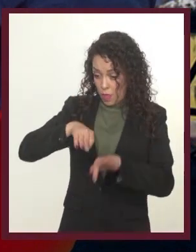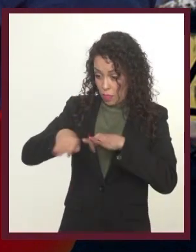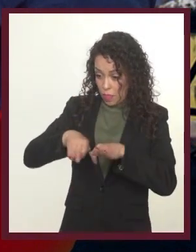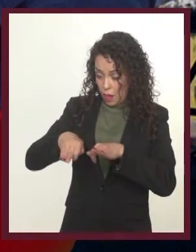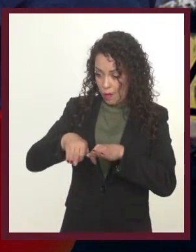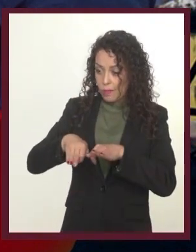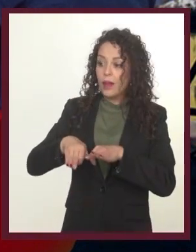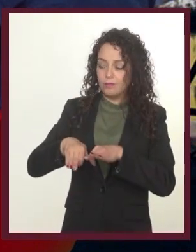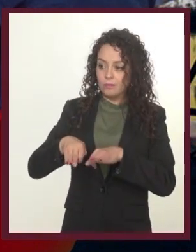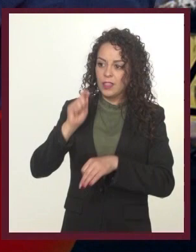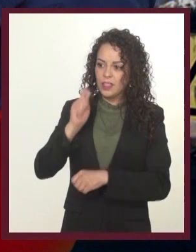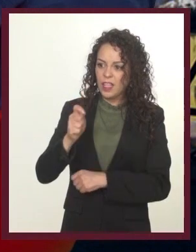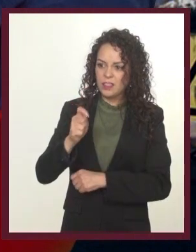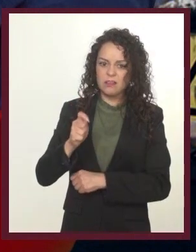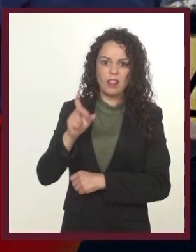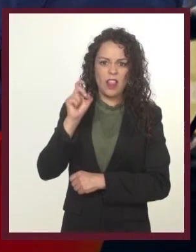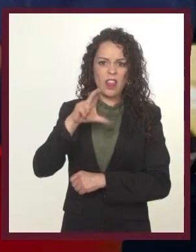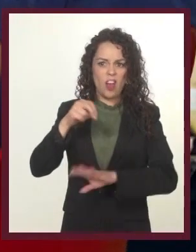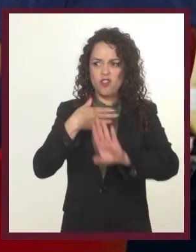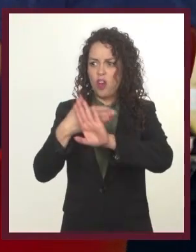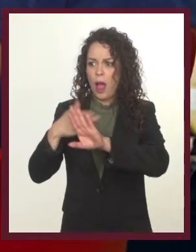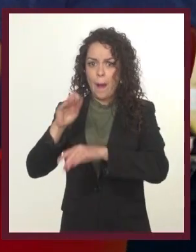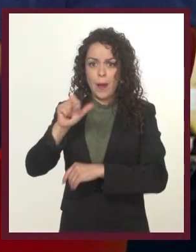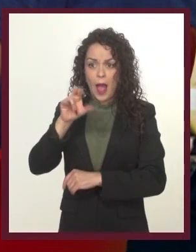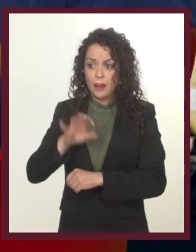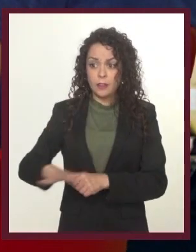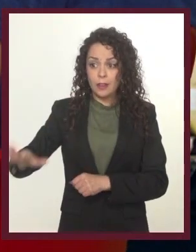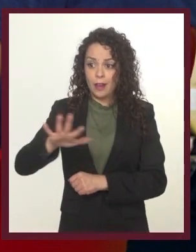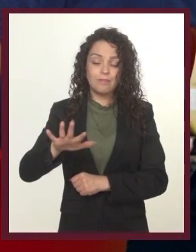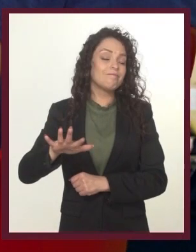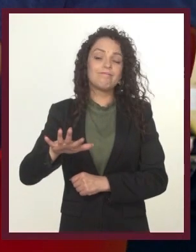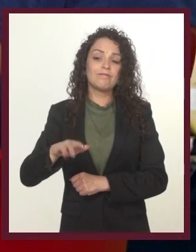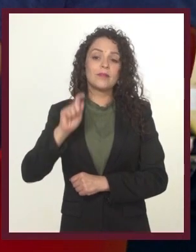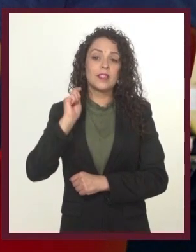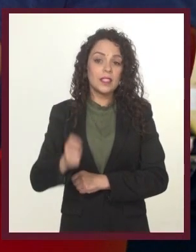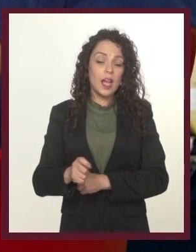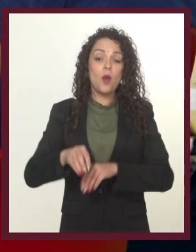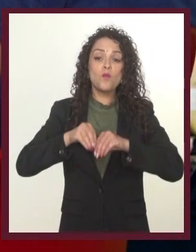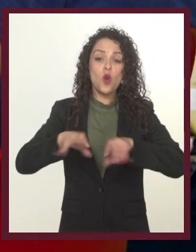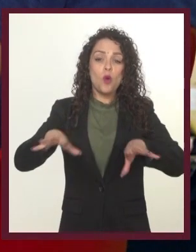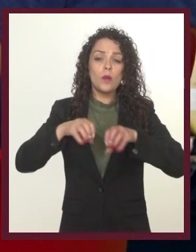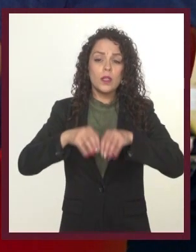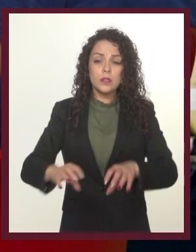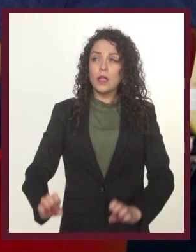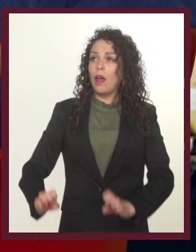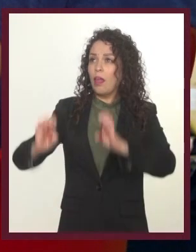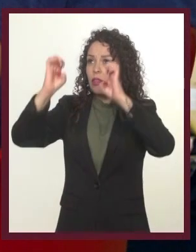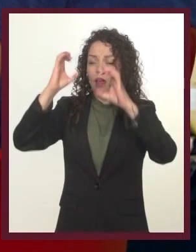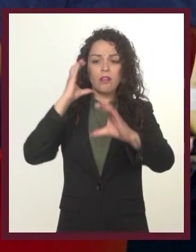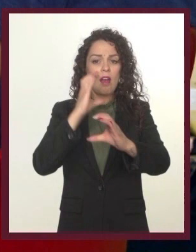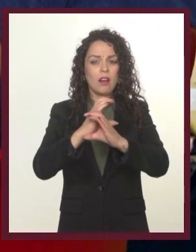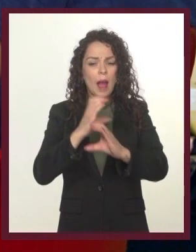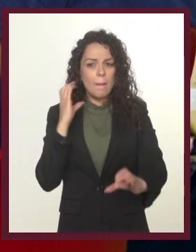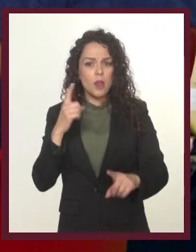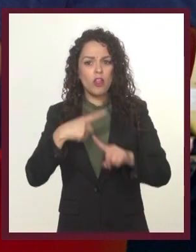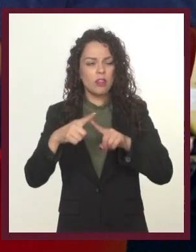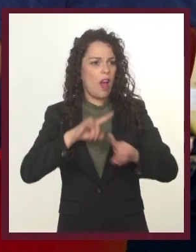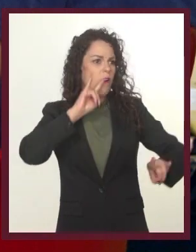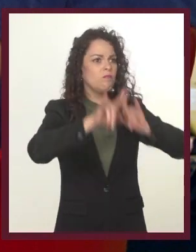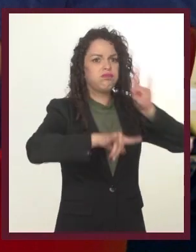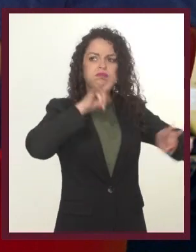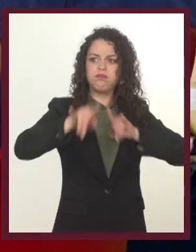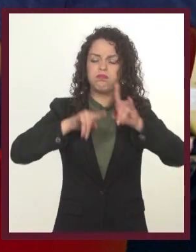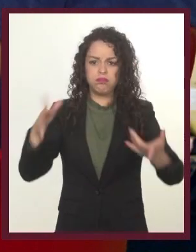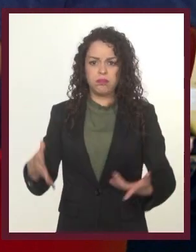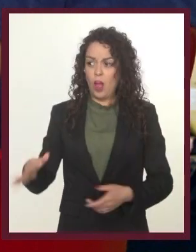el mío estropea el aspecto de los barrios, yo digo que es la publicidad la que garabatea grandes eslogans en edificios y autobuses, tratando